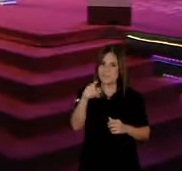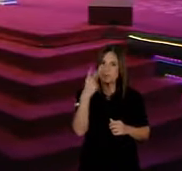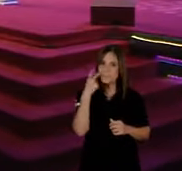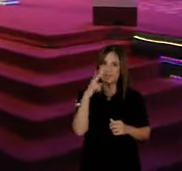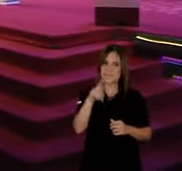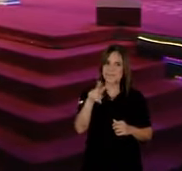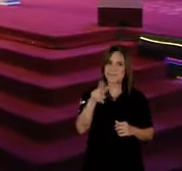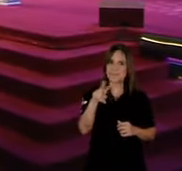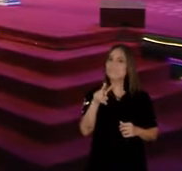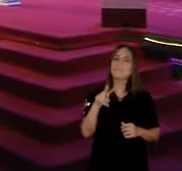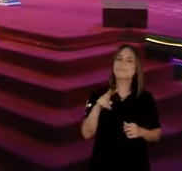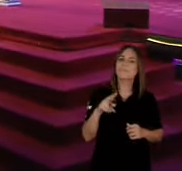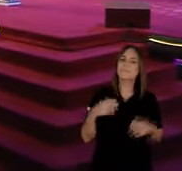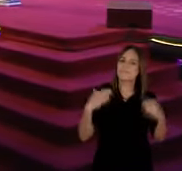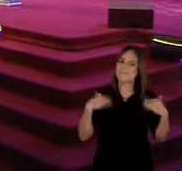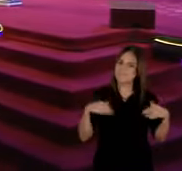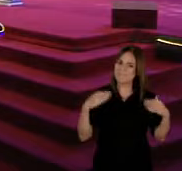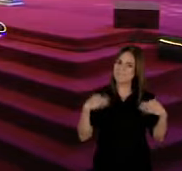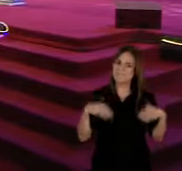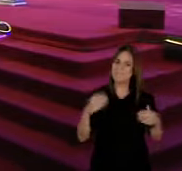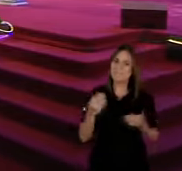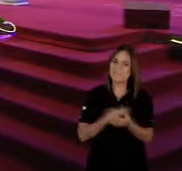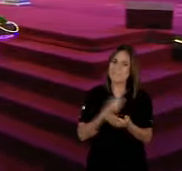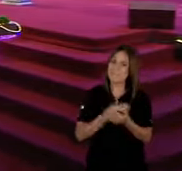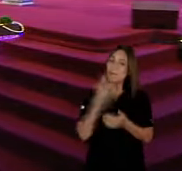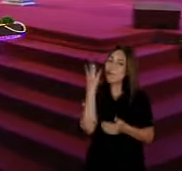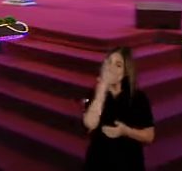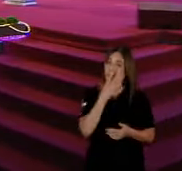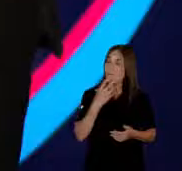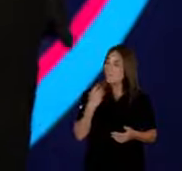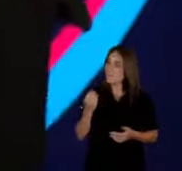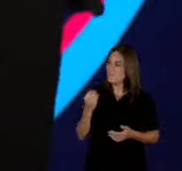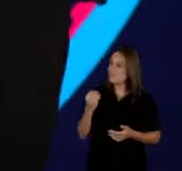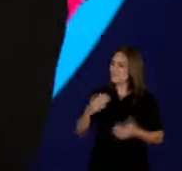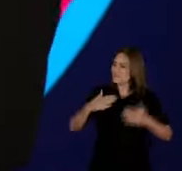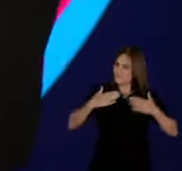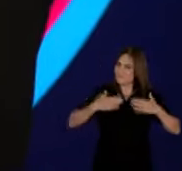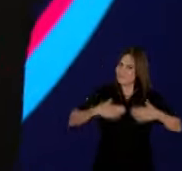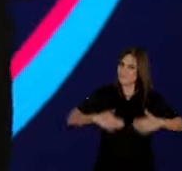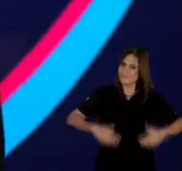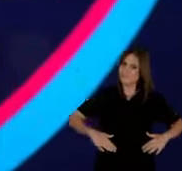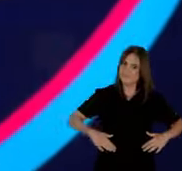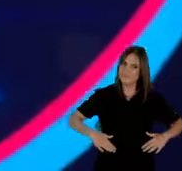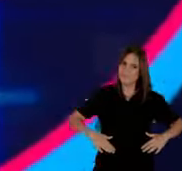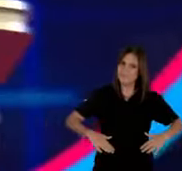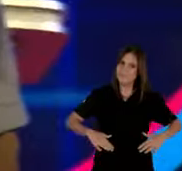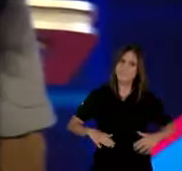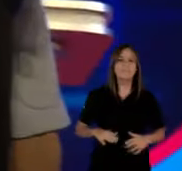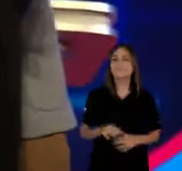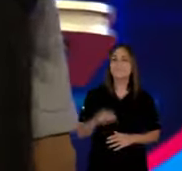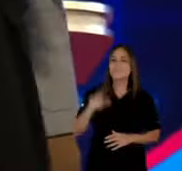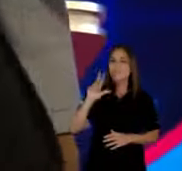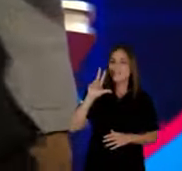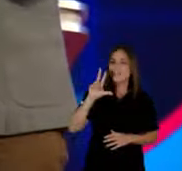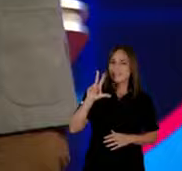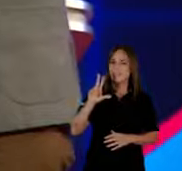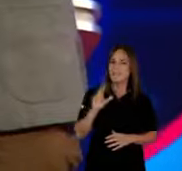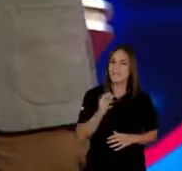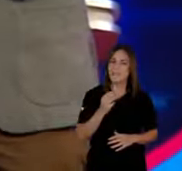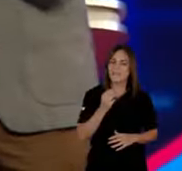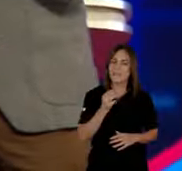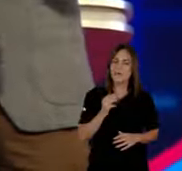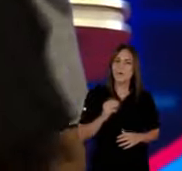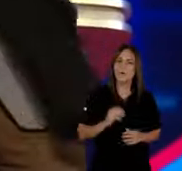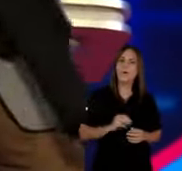allá afuera, mire, les esperamos. Mire qué teacher hermoso. A tres colores, queremos que usted no se quede fuera. Estarán en